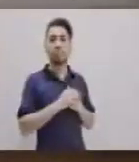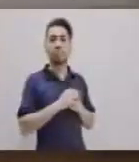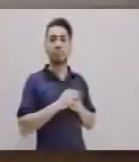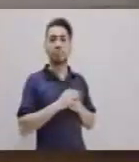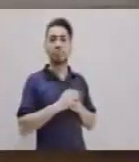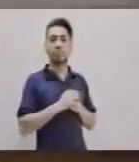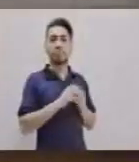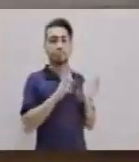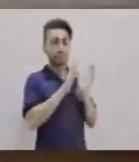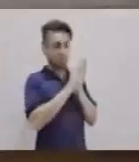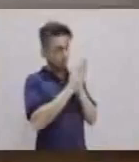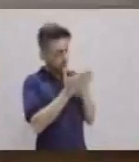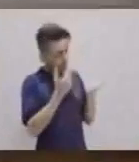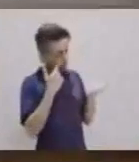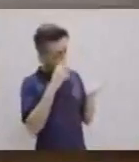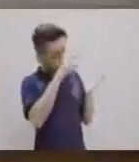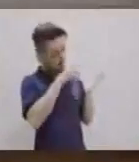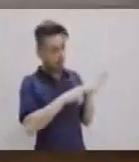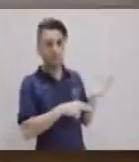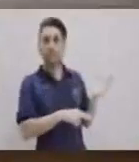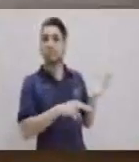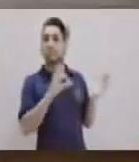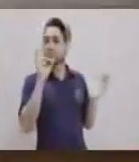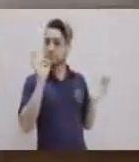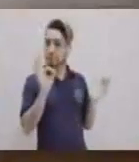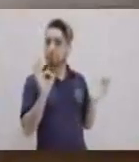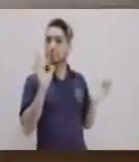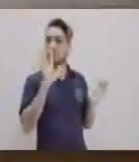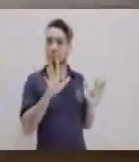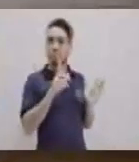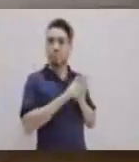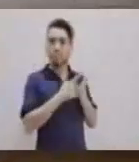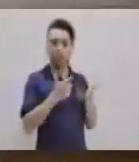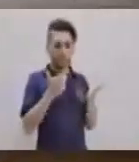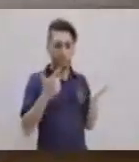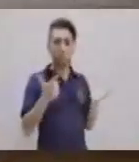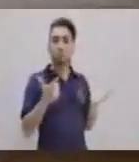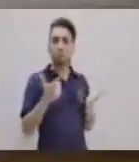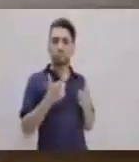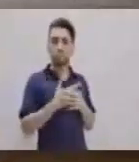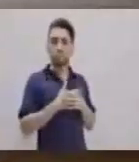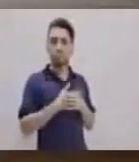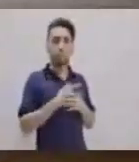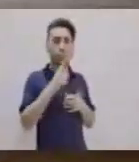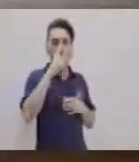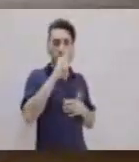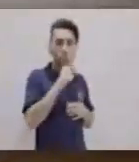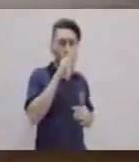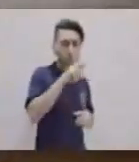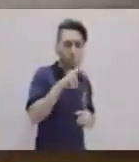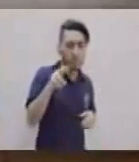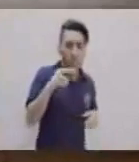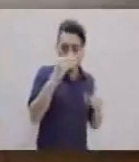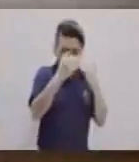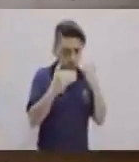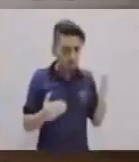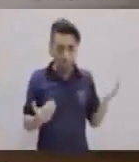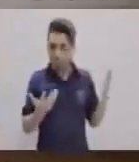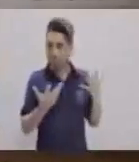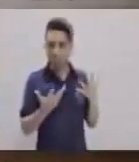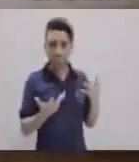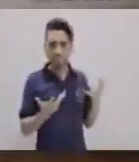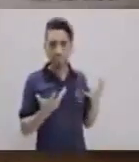él tenía esa libertad. Si vemos la primera característica que aparece ahí, no hay ritmo ni hay